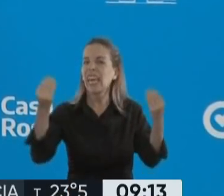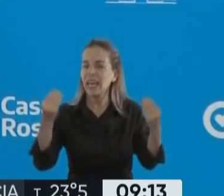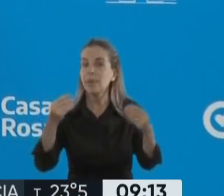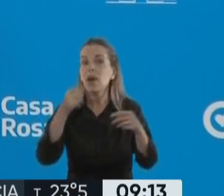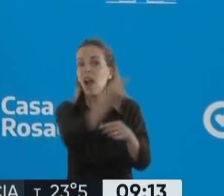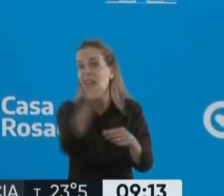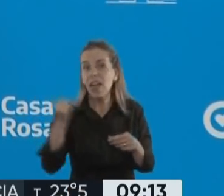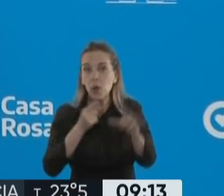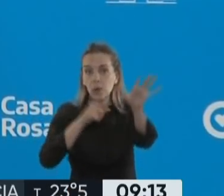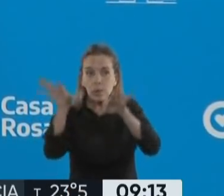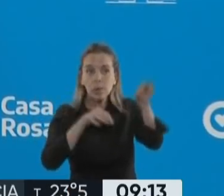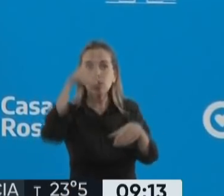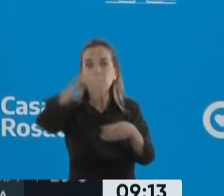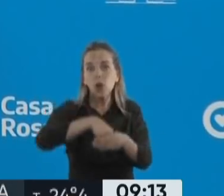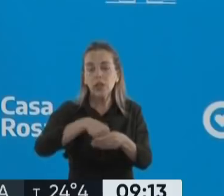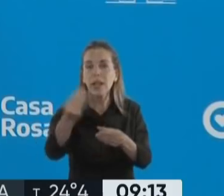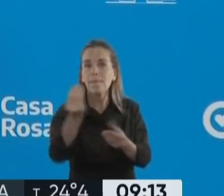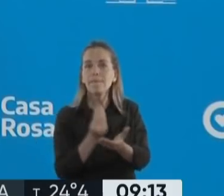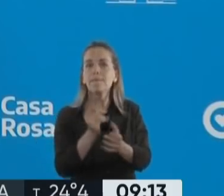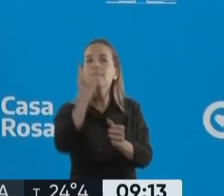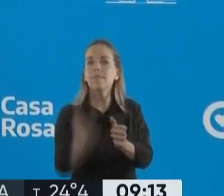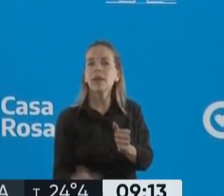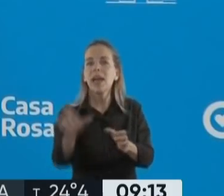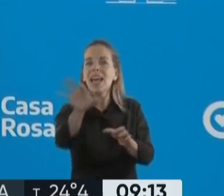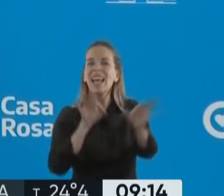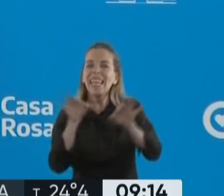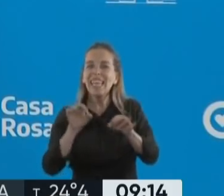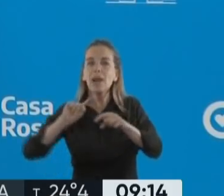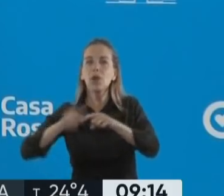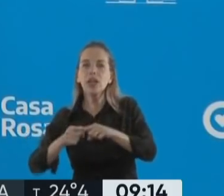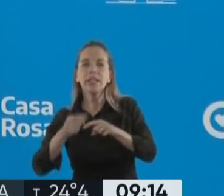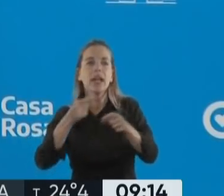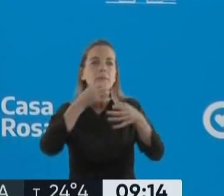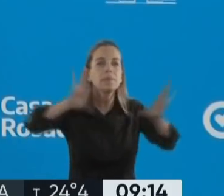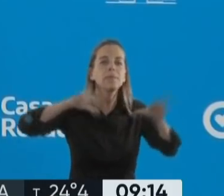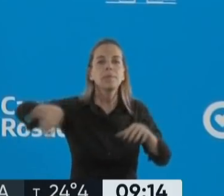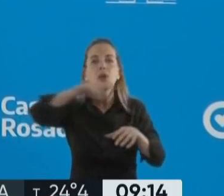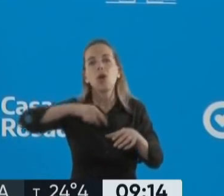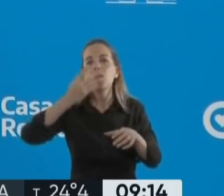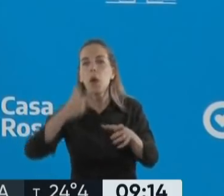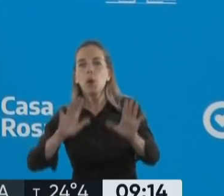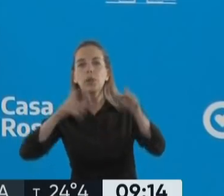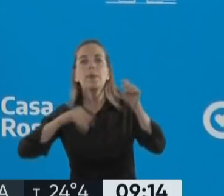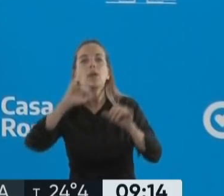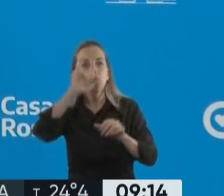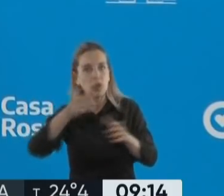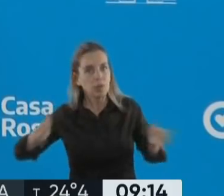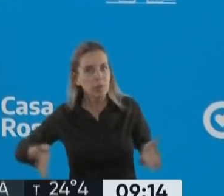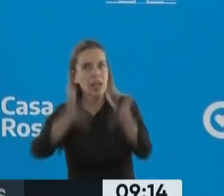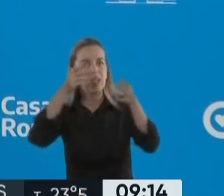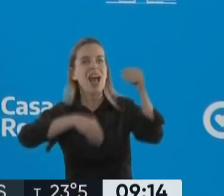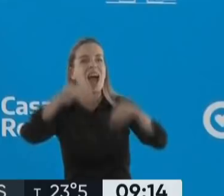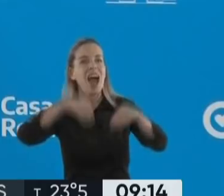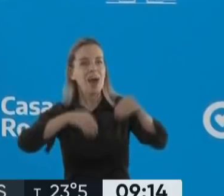el candidato que quieran, voten la fuerza política que elijan, voten el proyecto con el que se sientan más representados, pero vayan a votar, porque